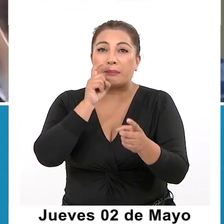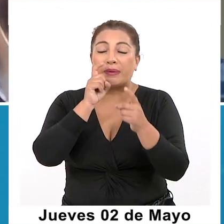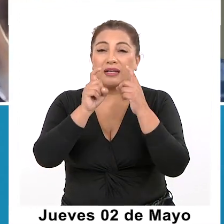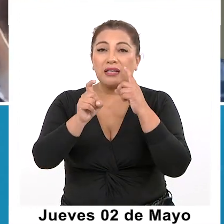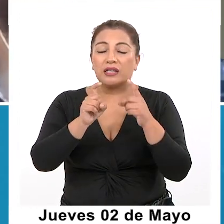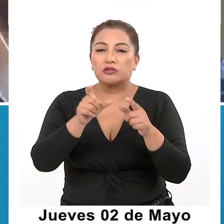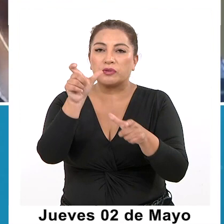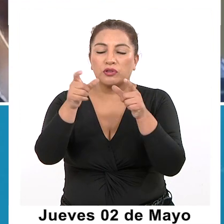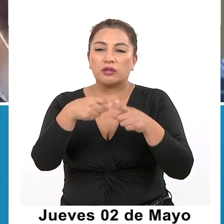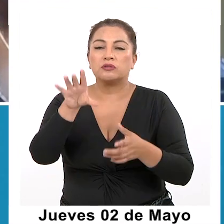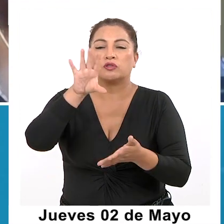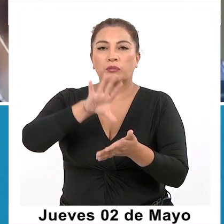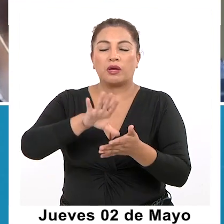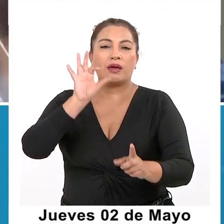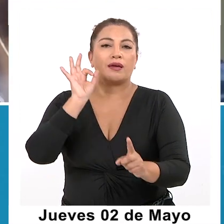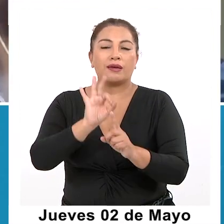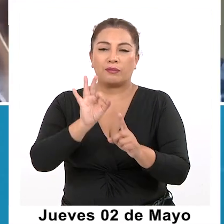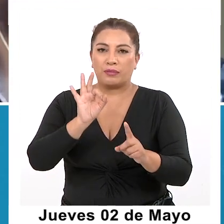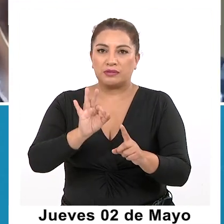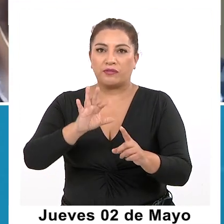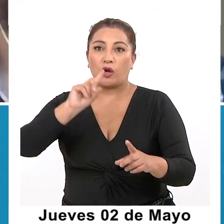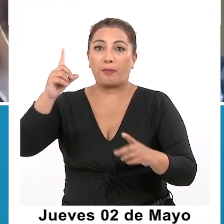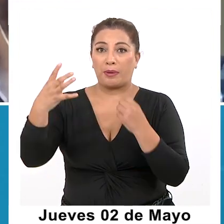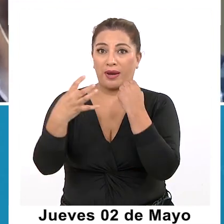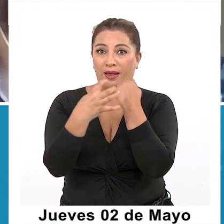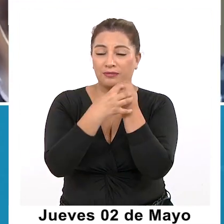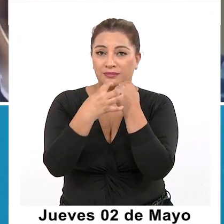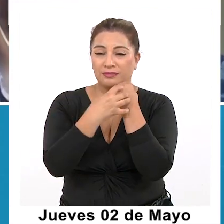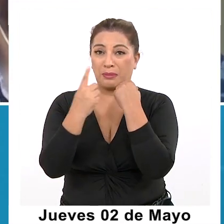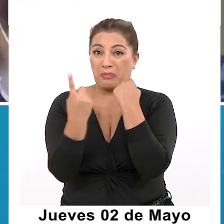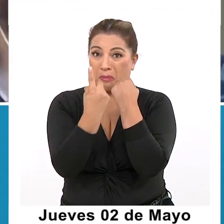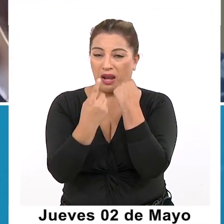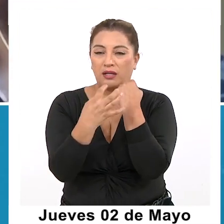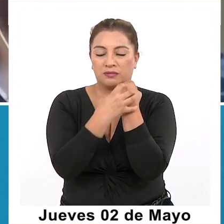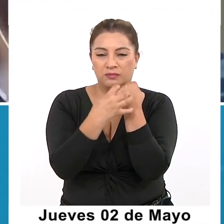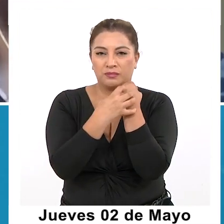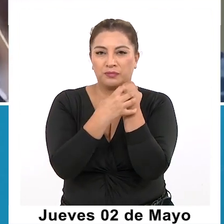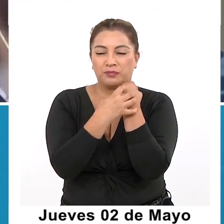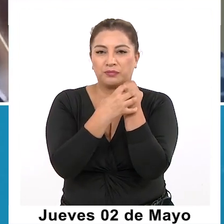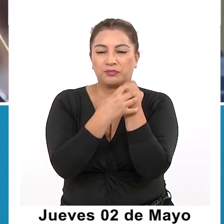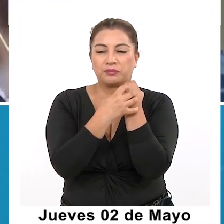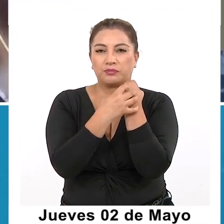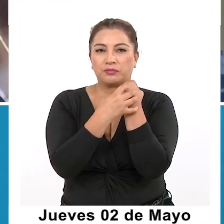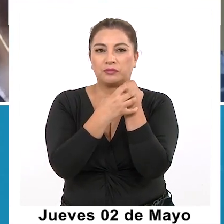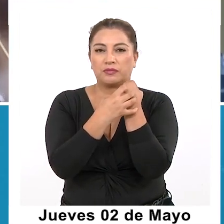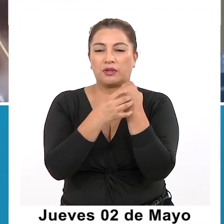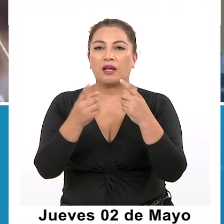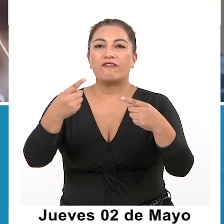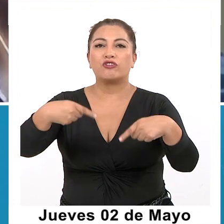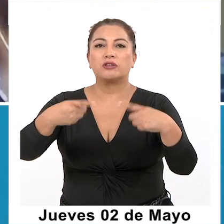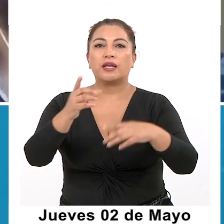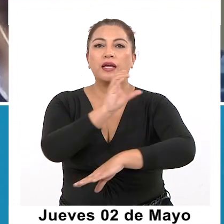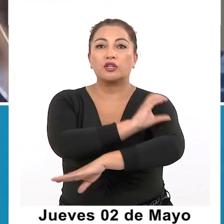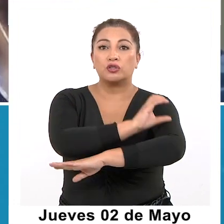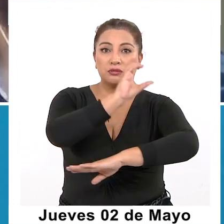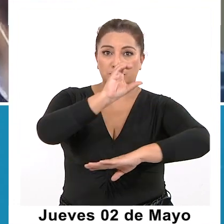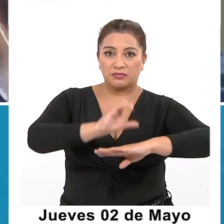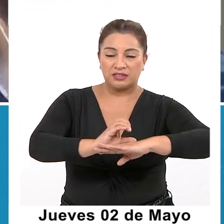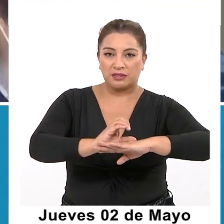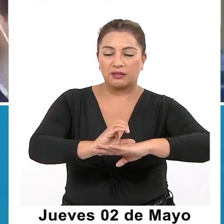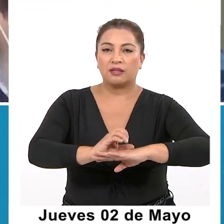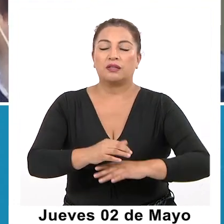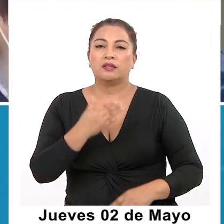con extranjeros particularmente en la primera Región donde hoy me encuentro con asiento es en la frontera de colchane pero también en